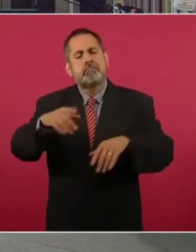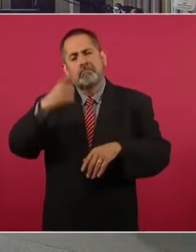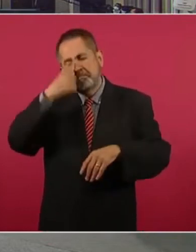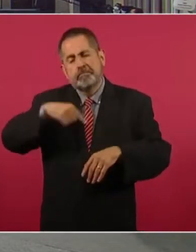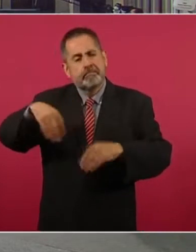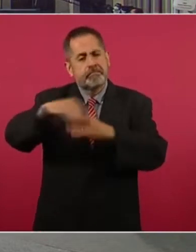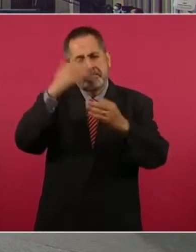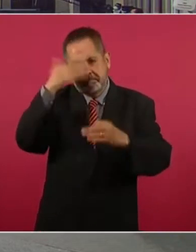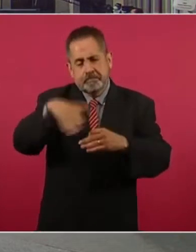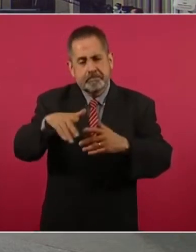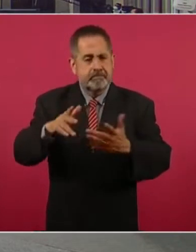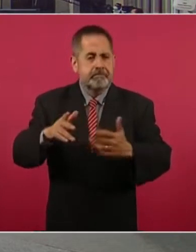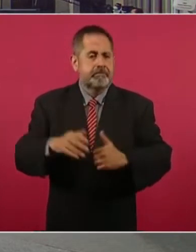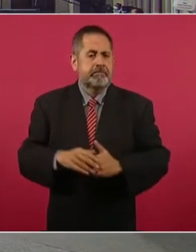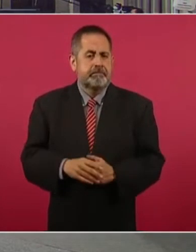que